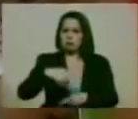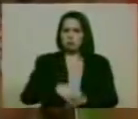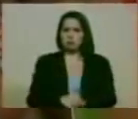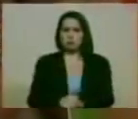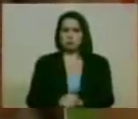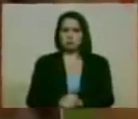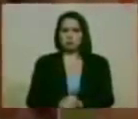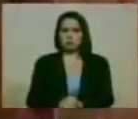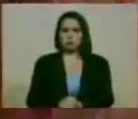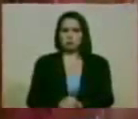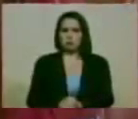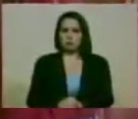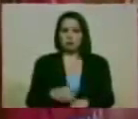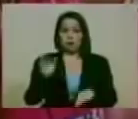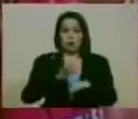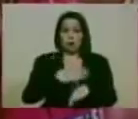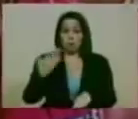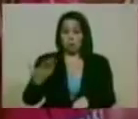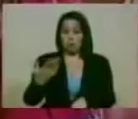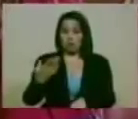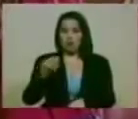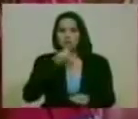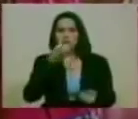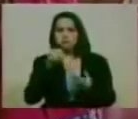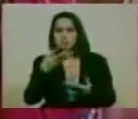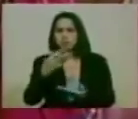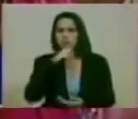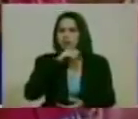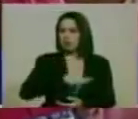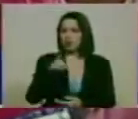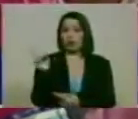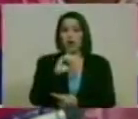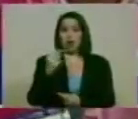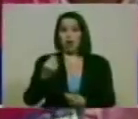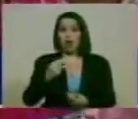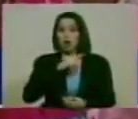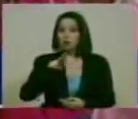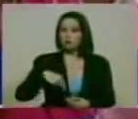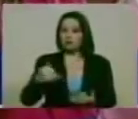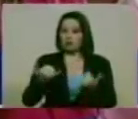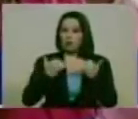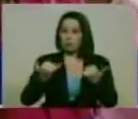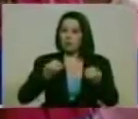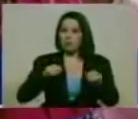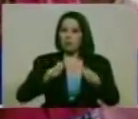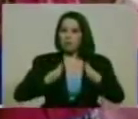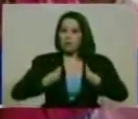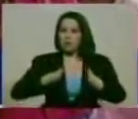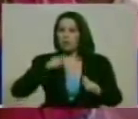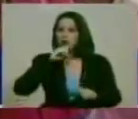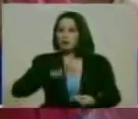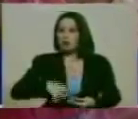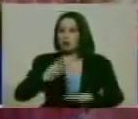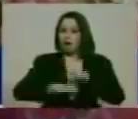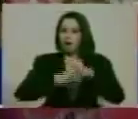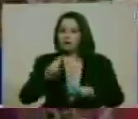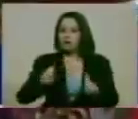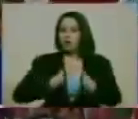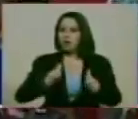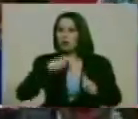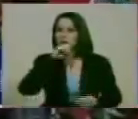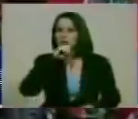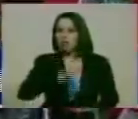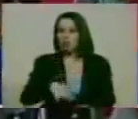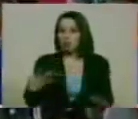contado la historia, nosotros la hemos vivido. Y nos sentimos, nosotros la defenderemos. Fueron